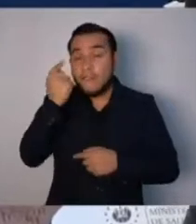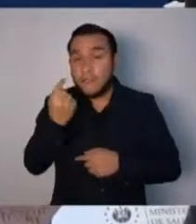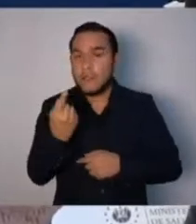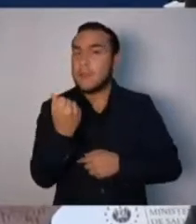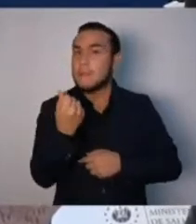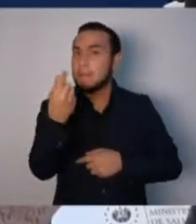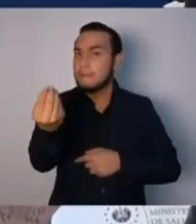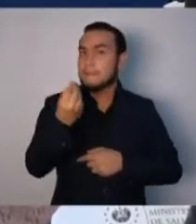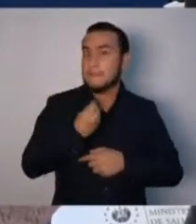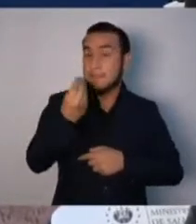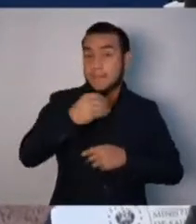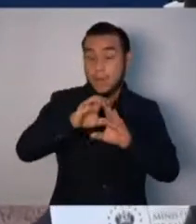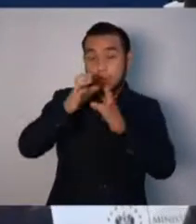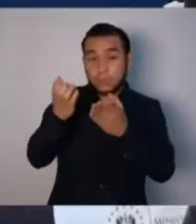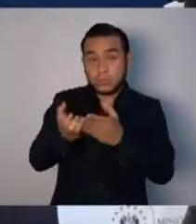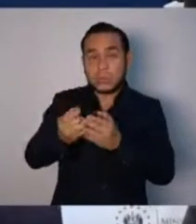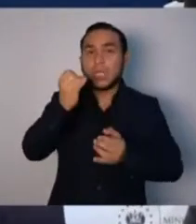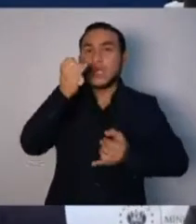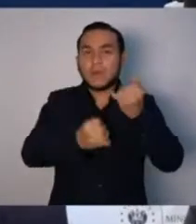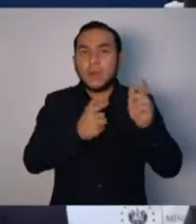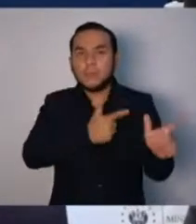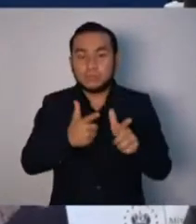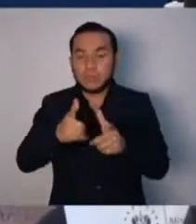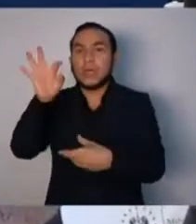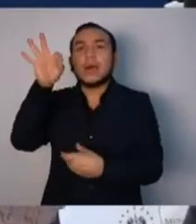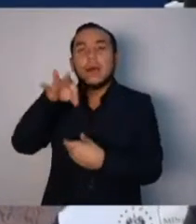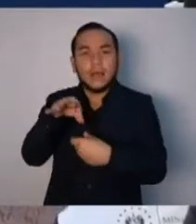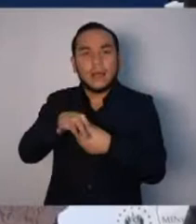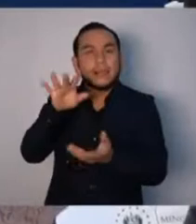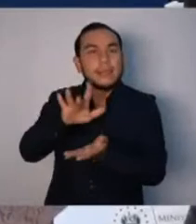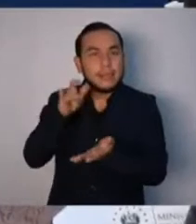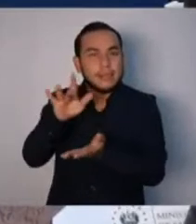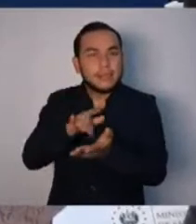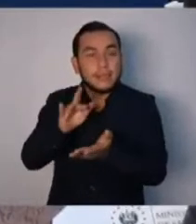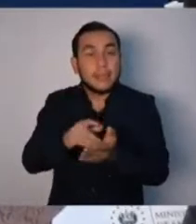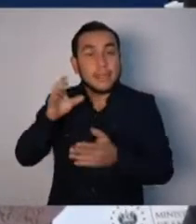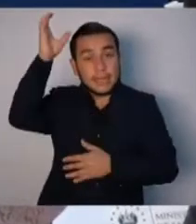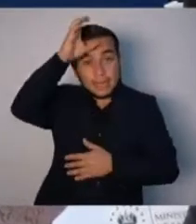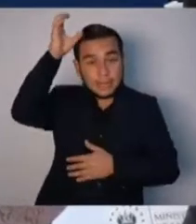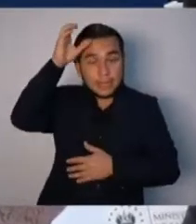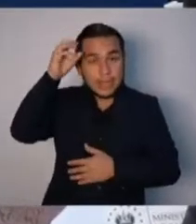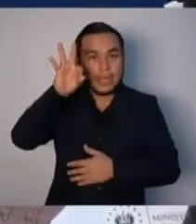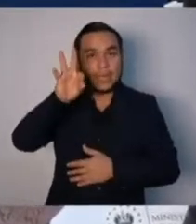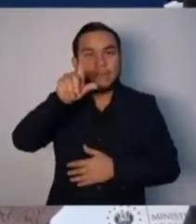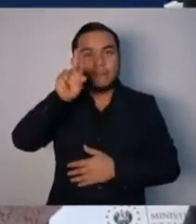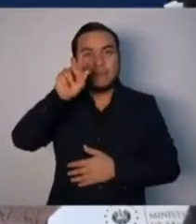y luego al terminar la guerra electoralmente paso cristiano y flores